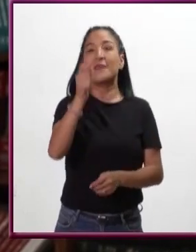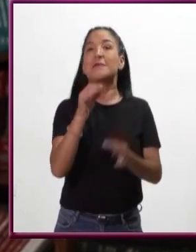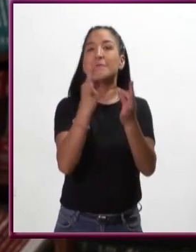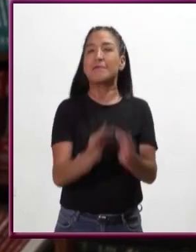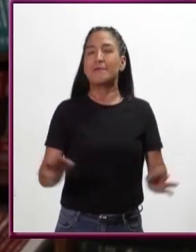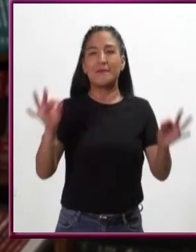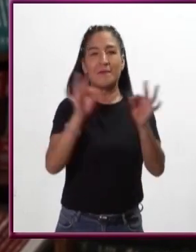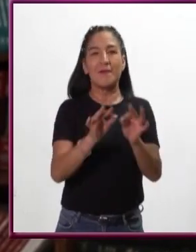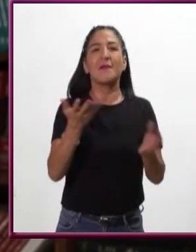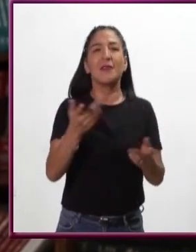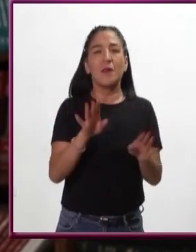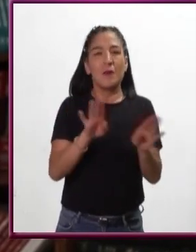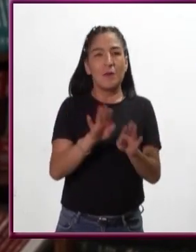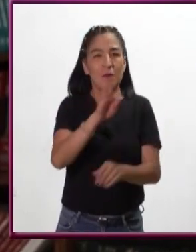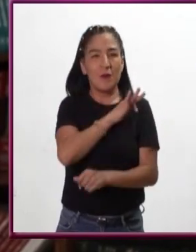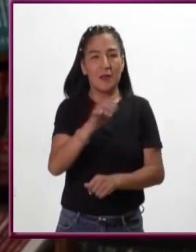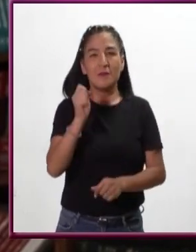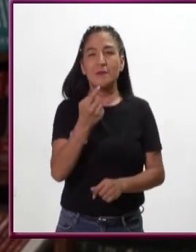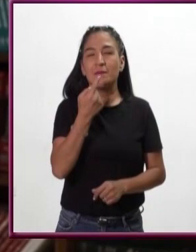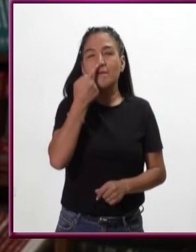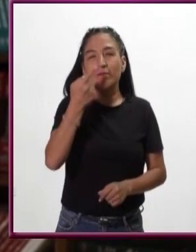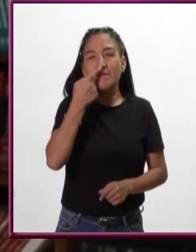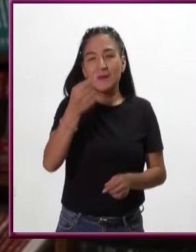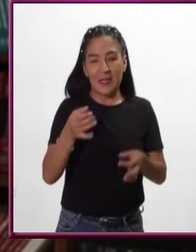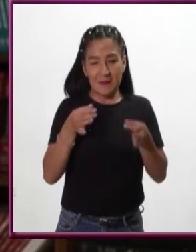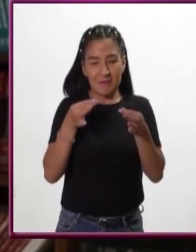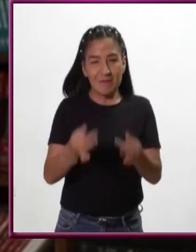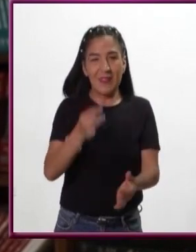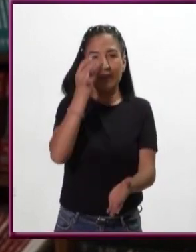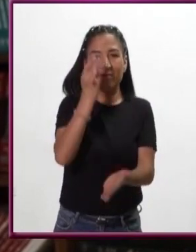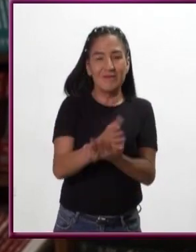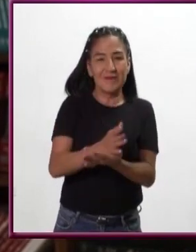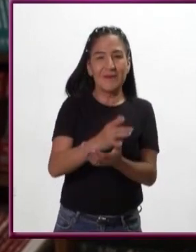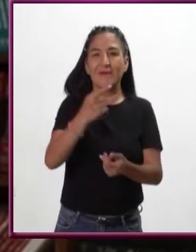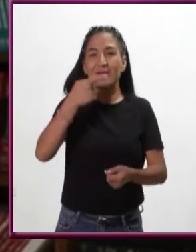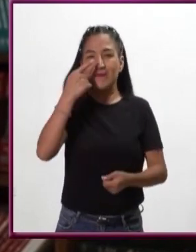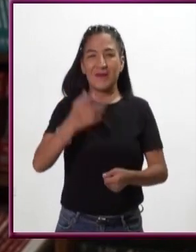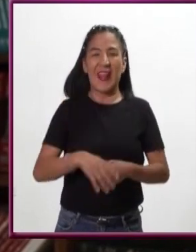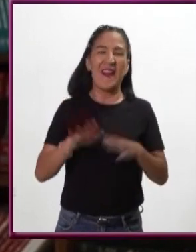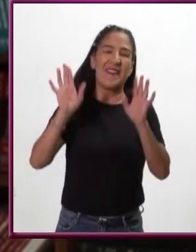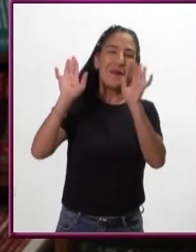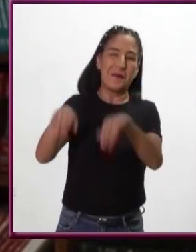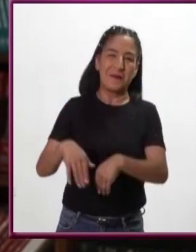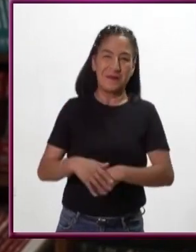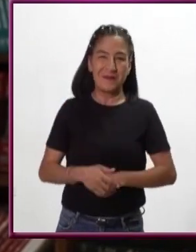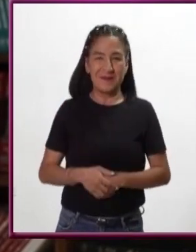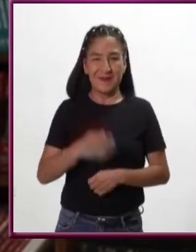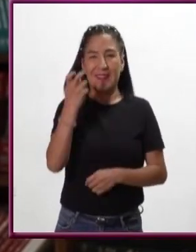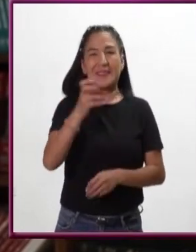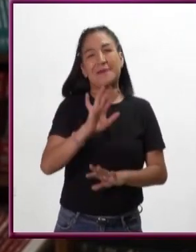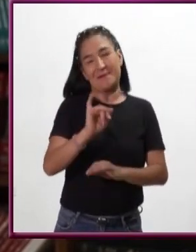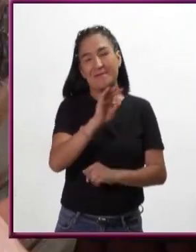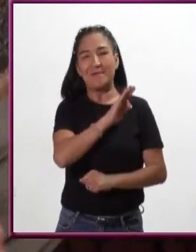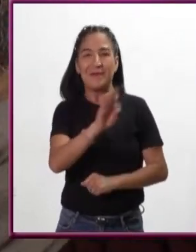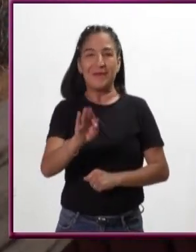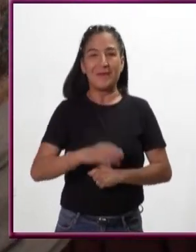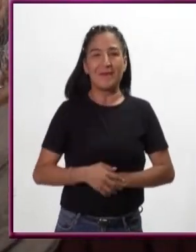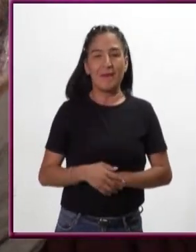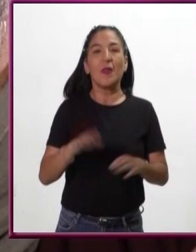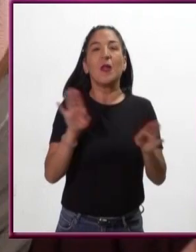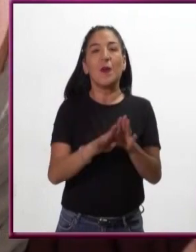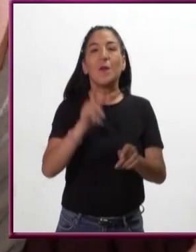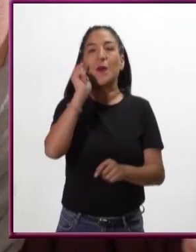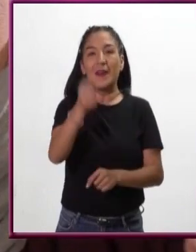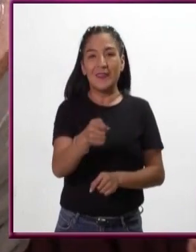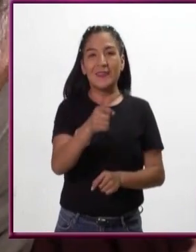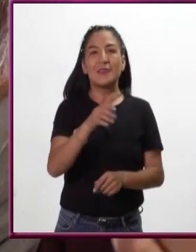más importante, su capacidad para detectar y distinguir olores. Ah, bueno, pues en eso sí. La manera